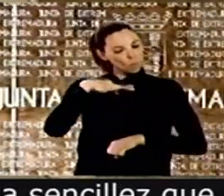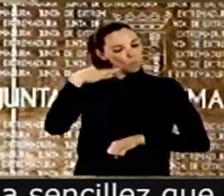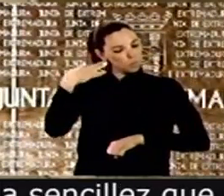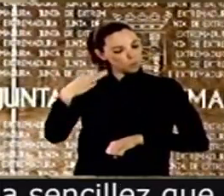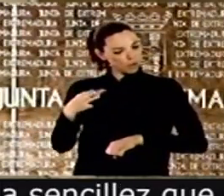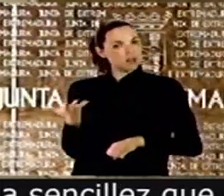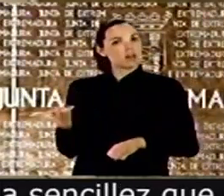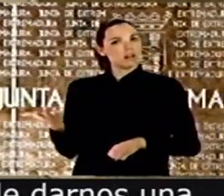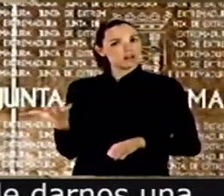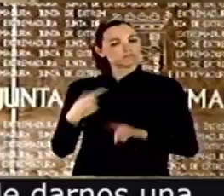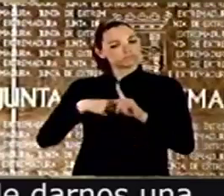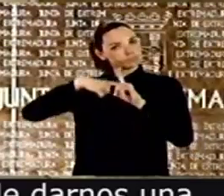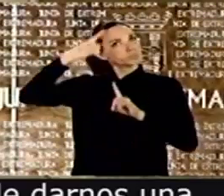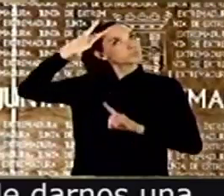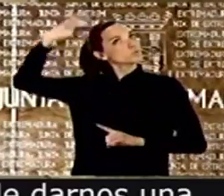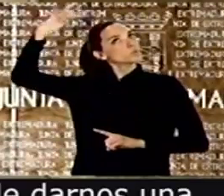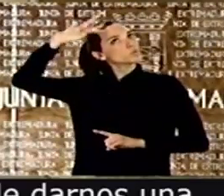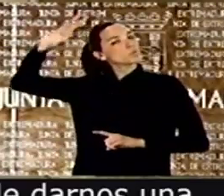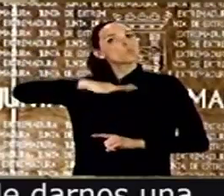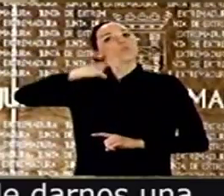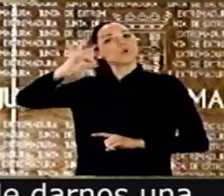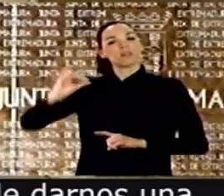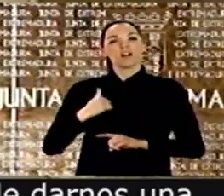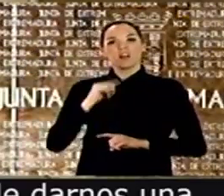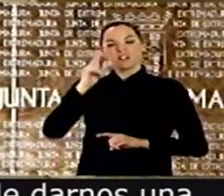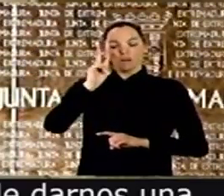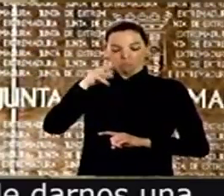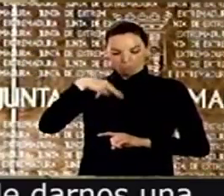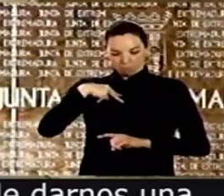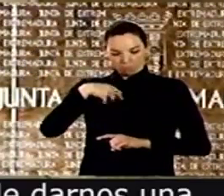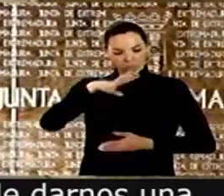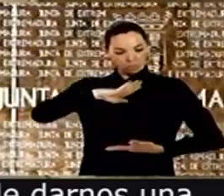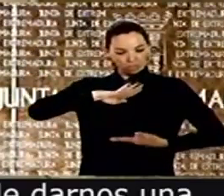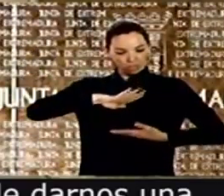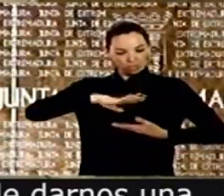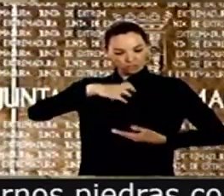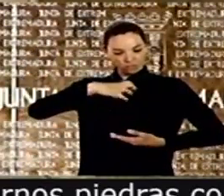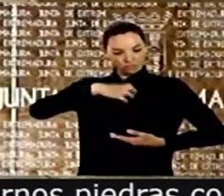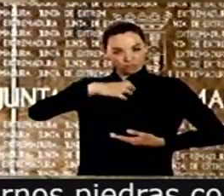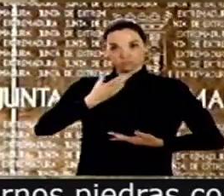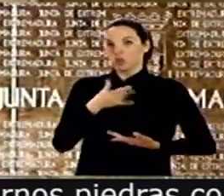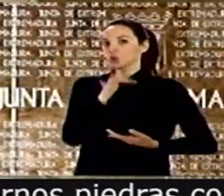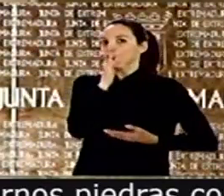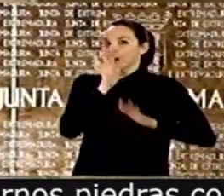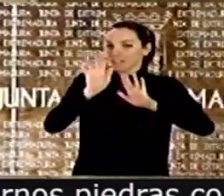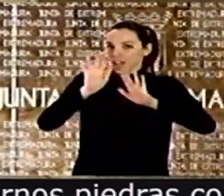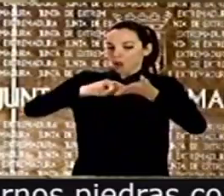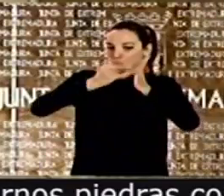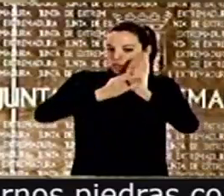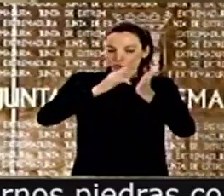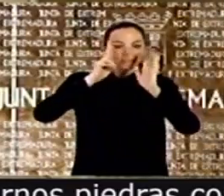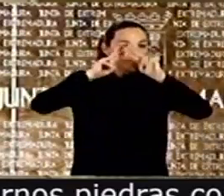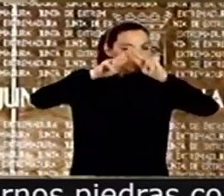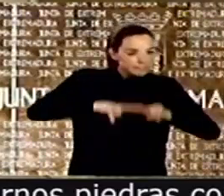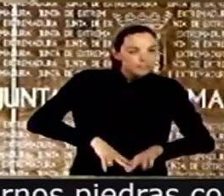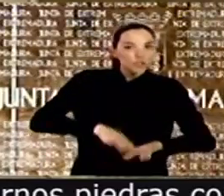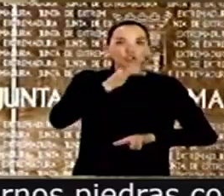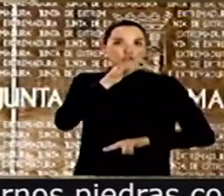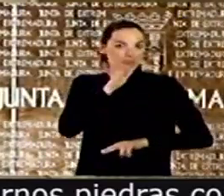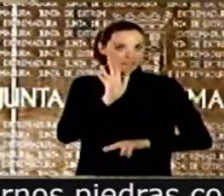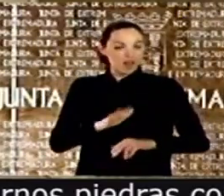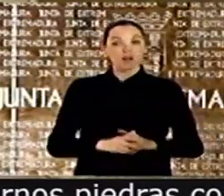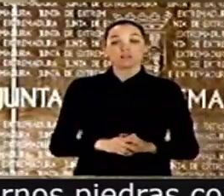no empezar a tirarnos piedras contra nuestro propio tejado cuando ni siquiera se han empezado a evaluar los papeles que han registrado en la Junta de Extremadura. Pero a mí